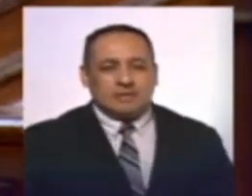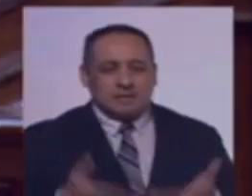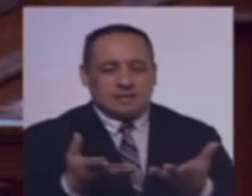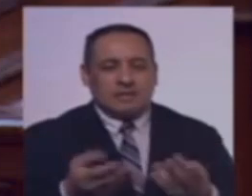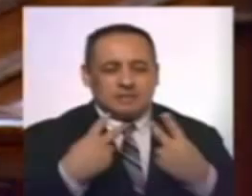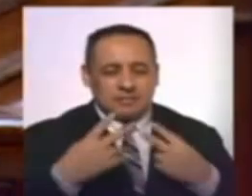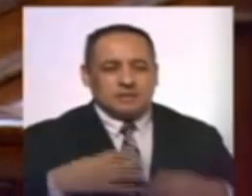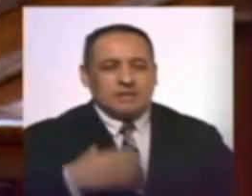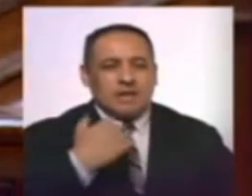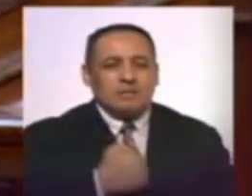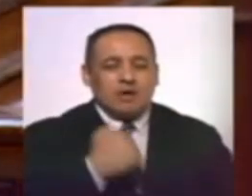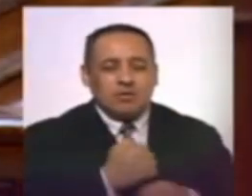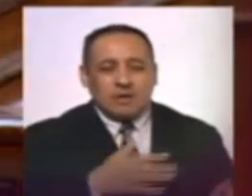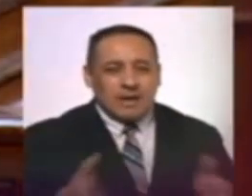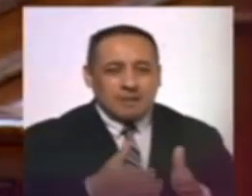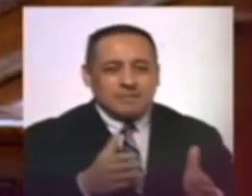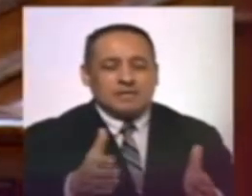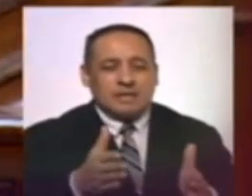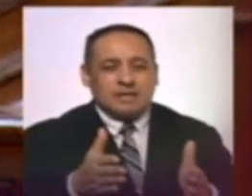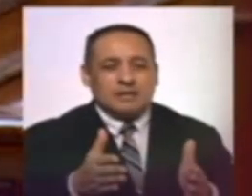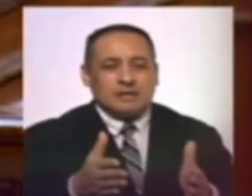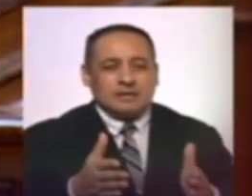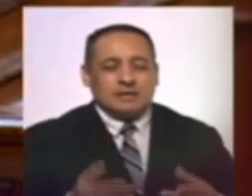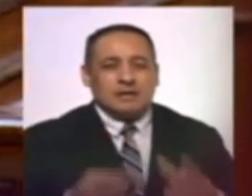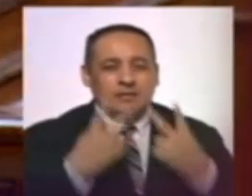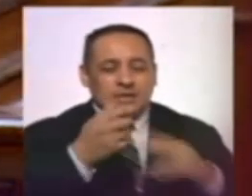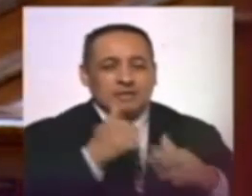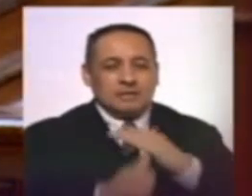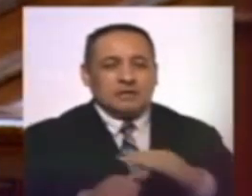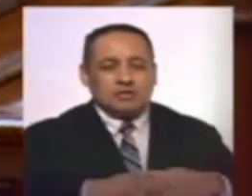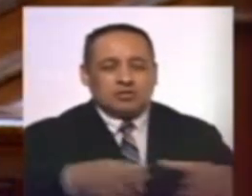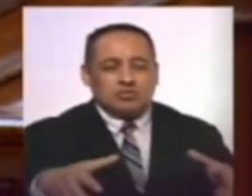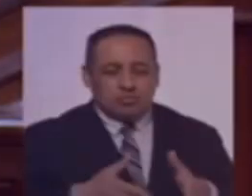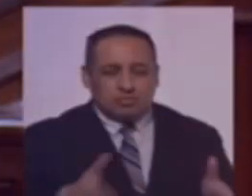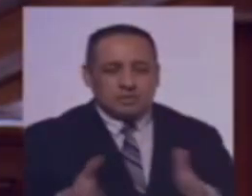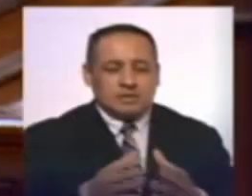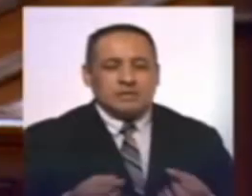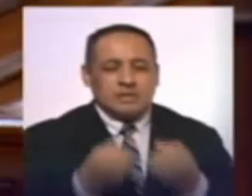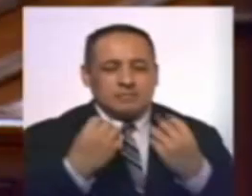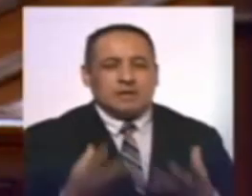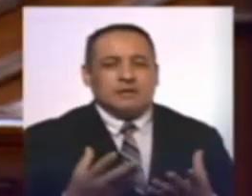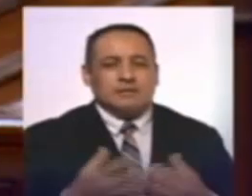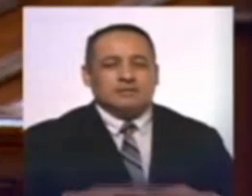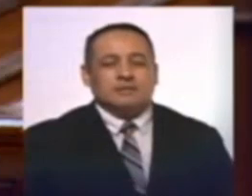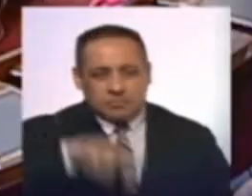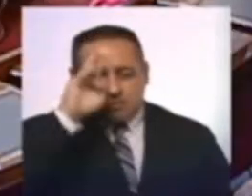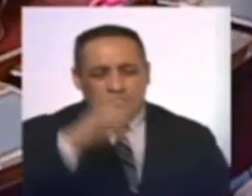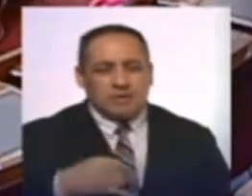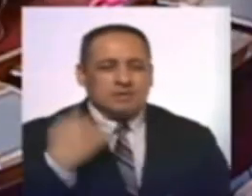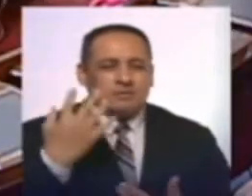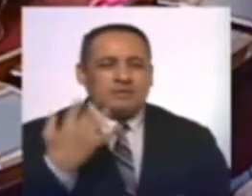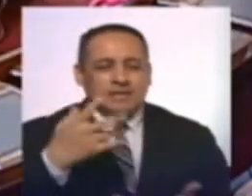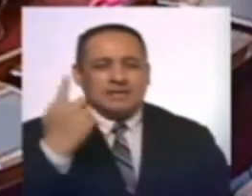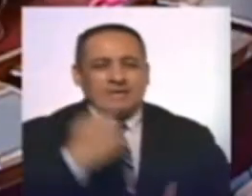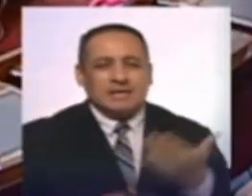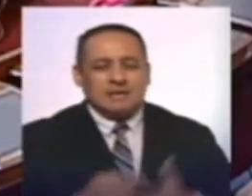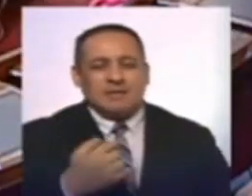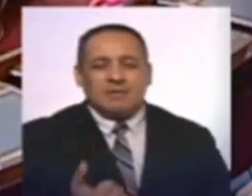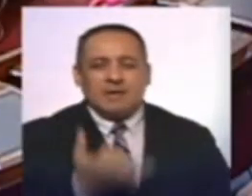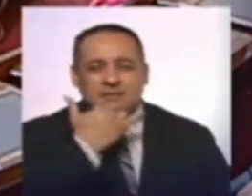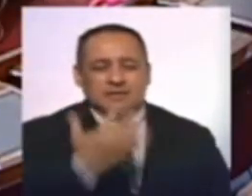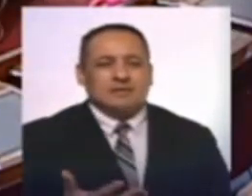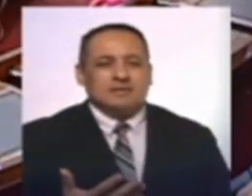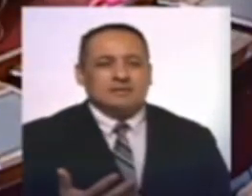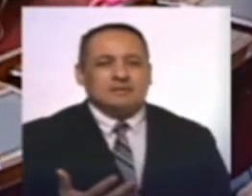mis actos y encaminarlos dentro de la senda del bien. Y si hay que corregir